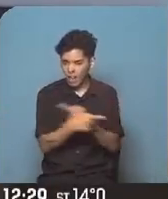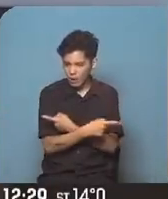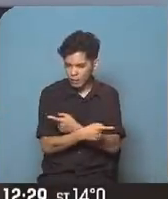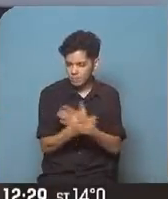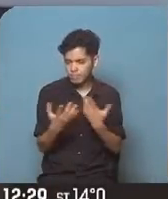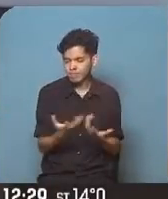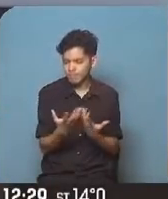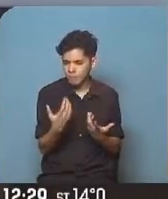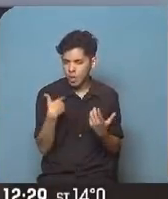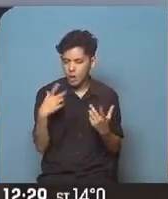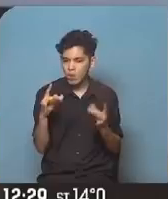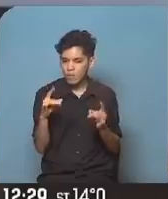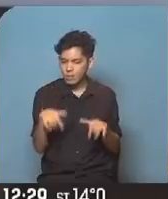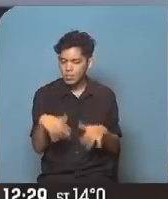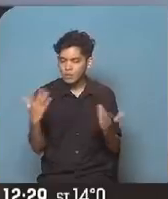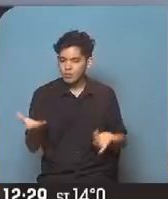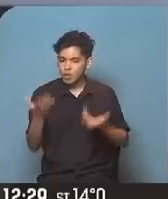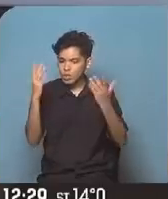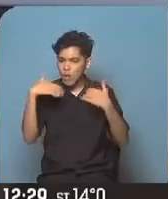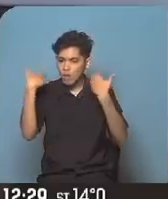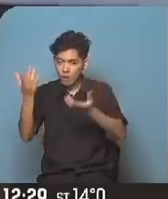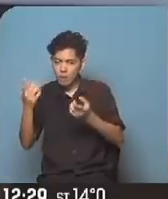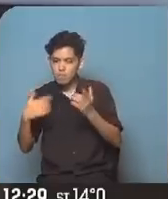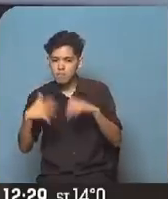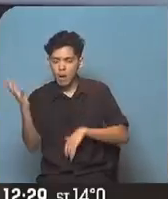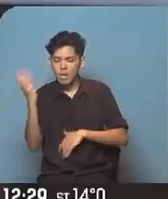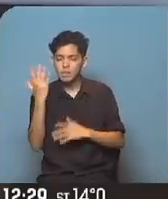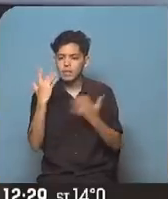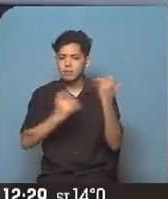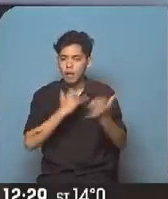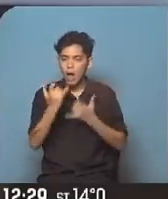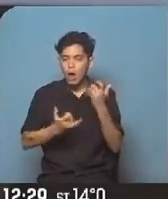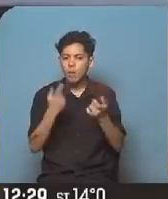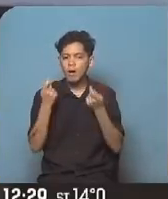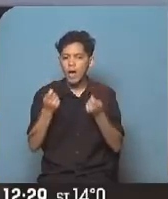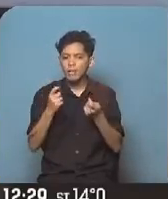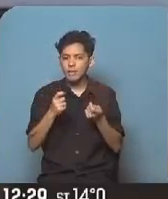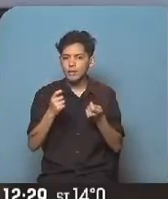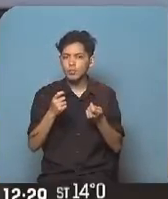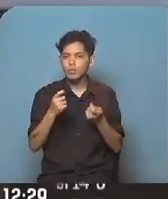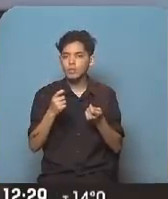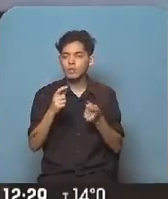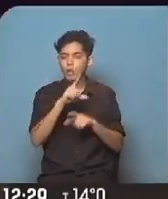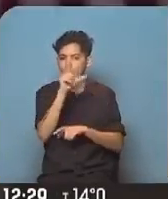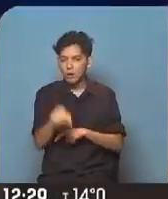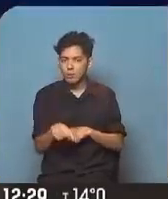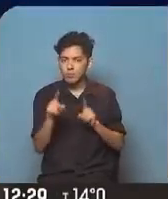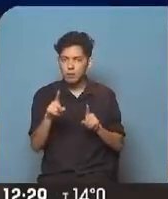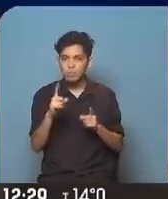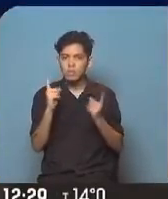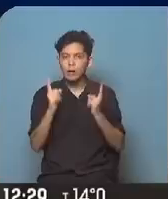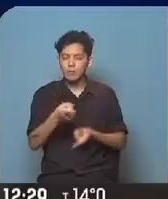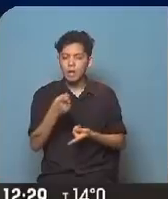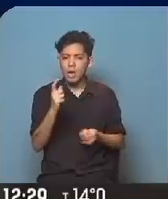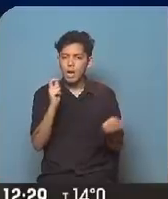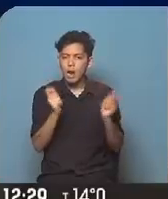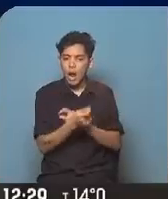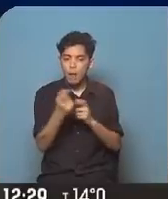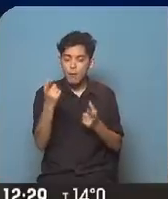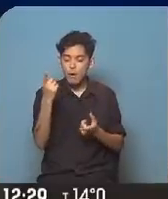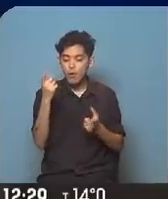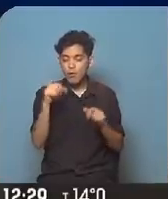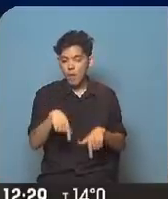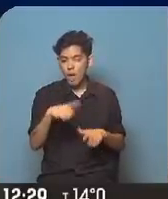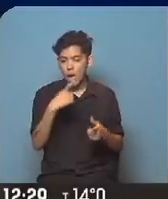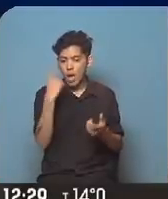nivel de volatilidad externa, en su mayor parte explicada por el déficit fiscal, pero también por las escasas capacidades de generación de divisas de la economía local, que